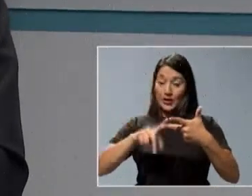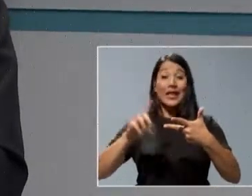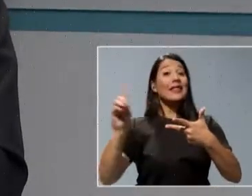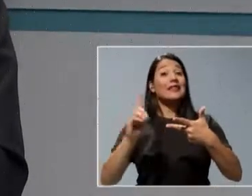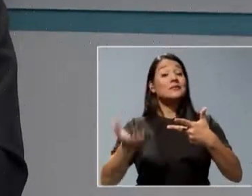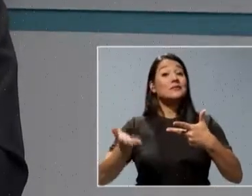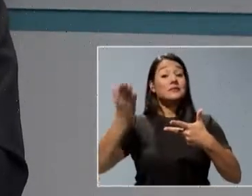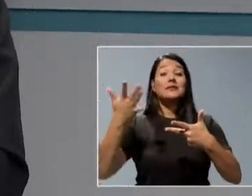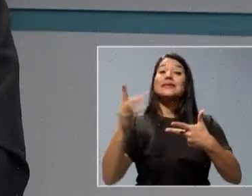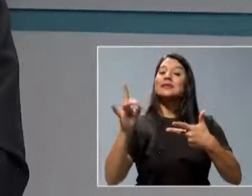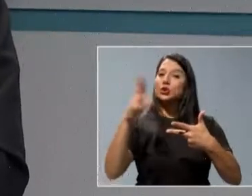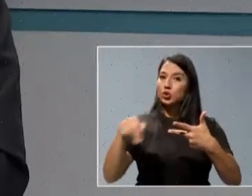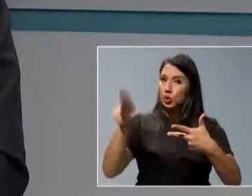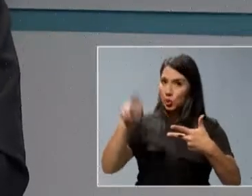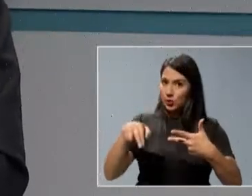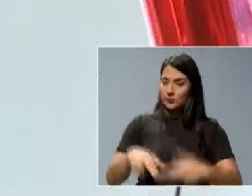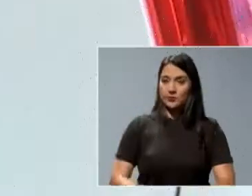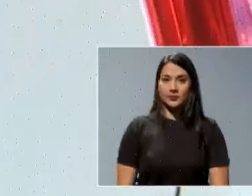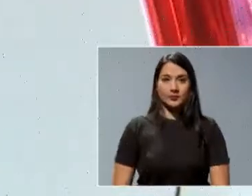diésel 18 colones.